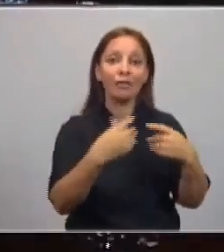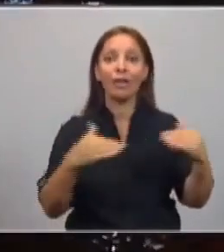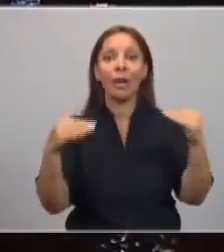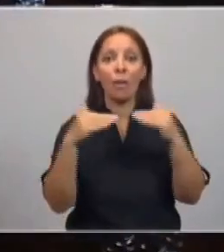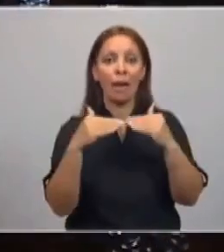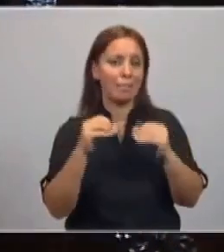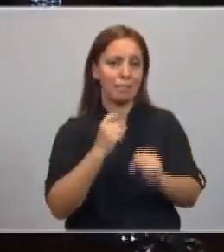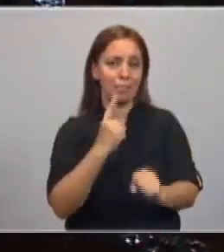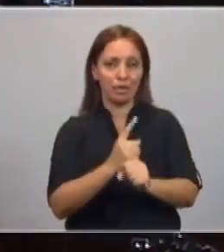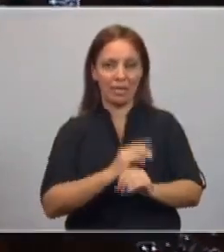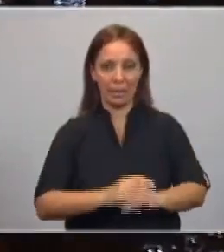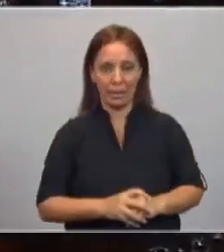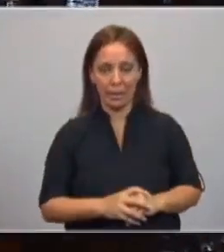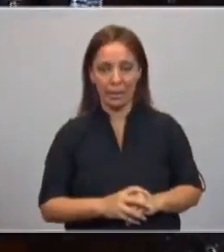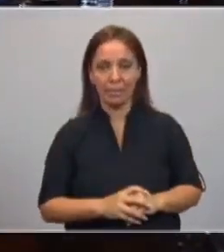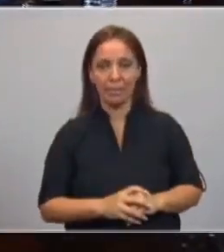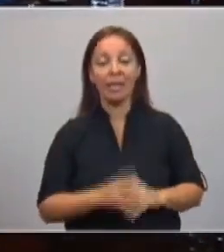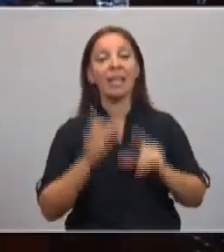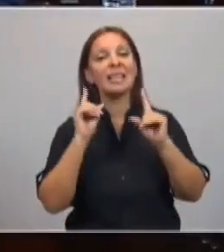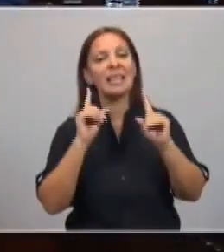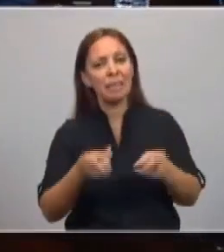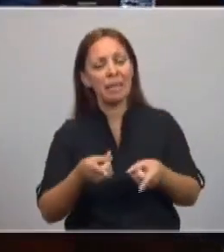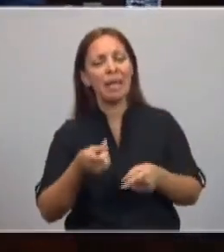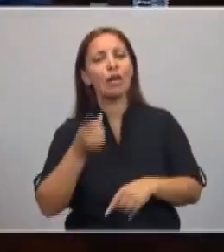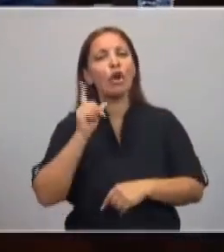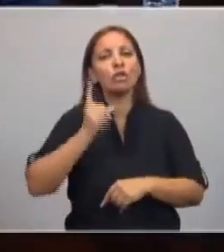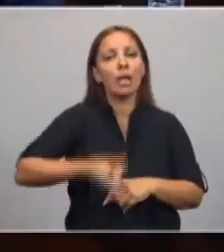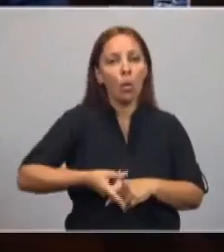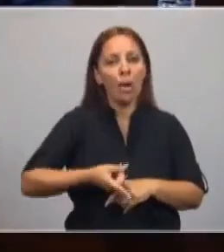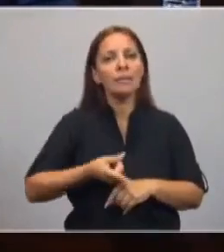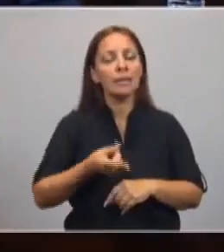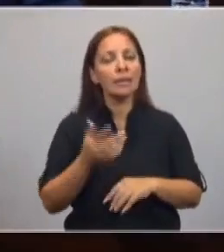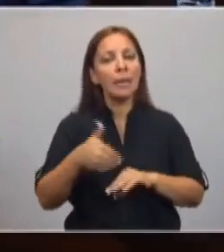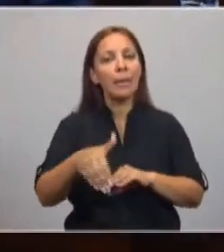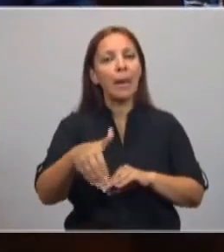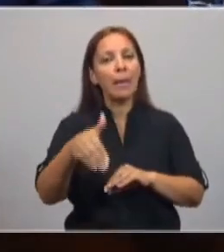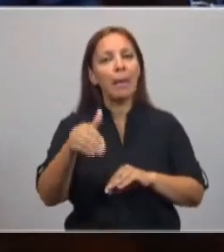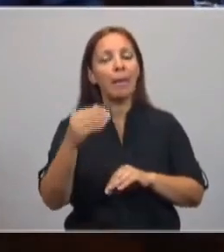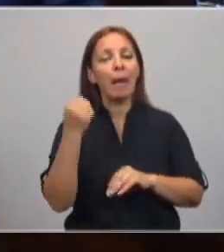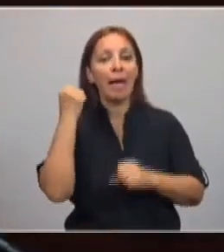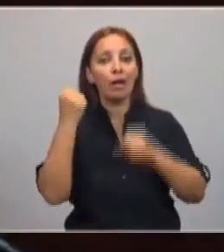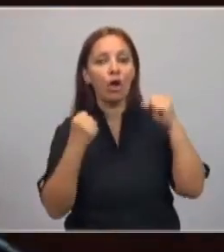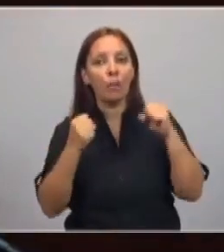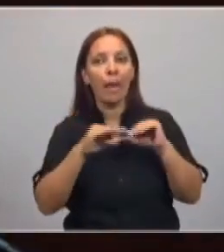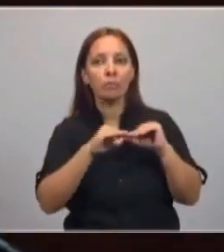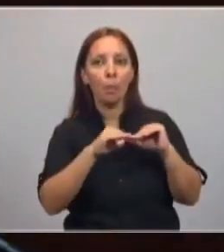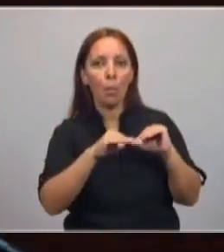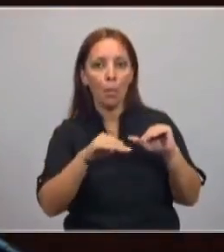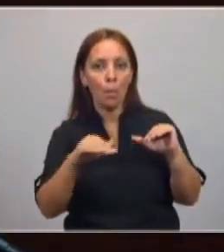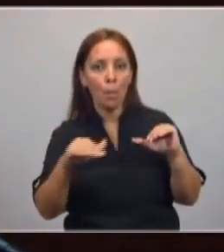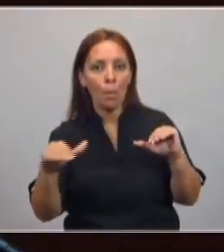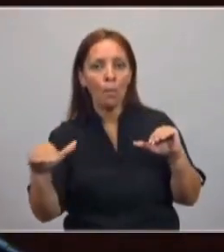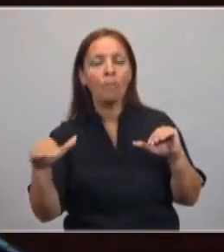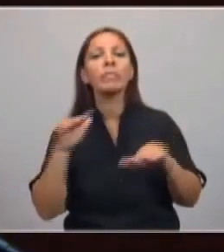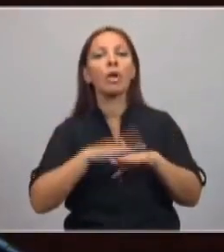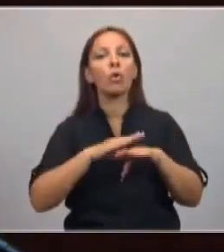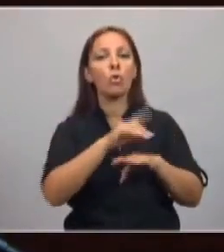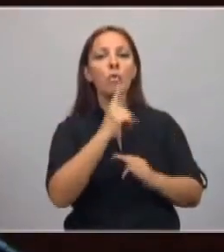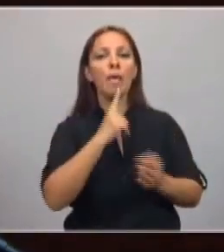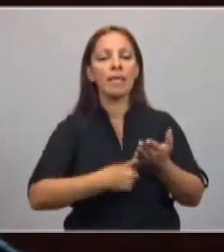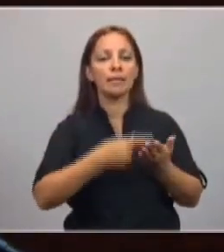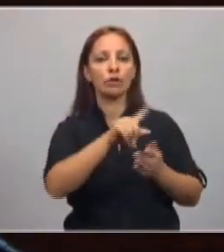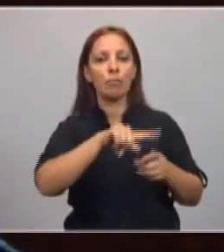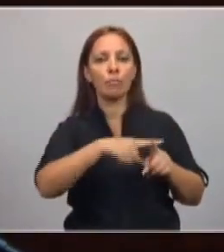sumar, además, el efecto devastador que tendrá la recesión causada por estas políticas sobre la recaudación